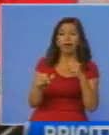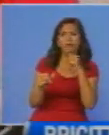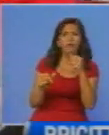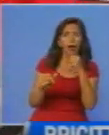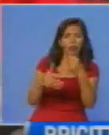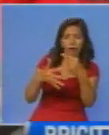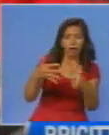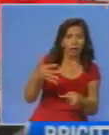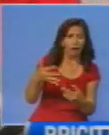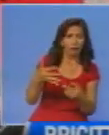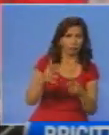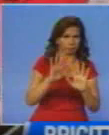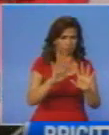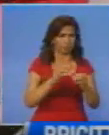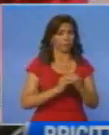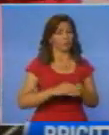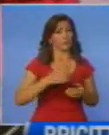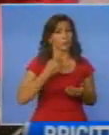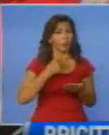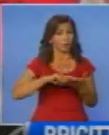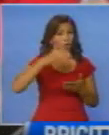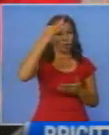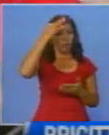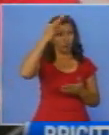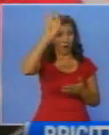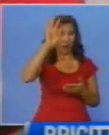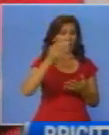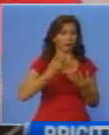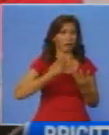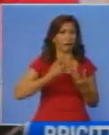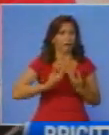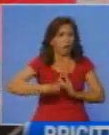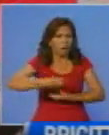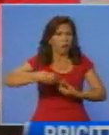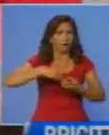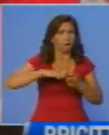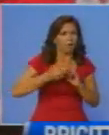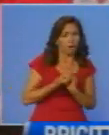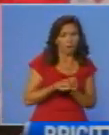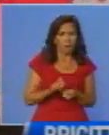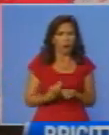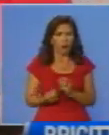nosotros en Francia no tenemos el problema de la corrupción, que